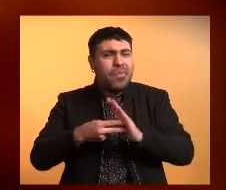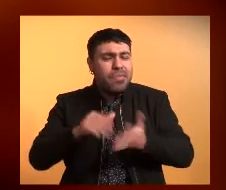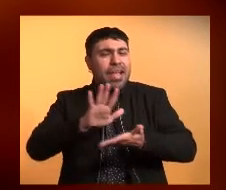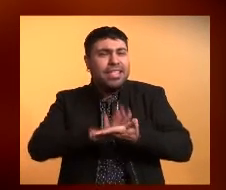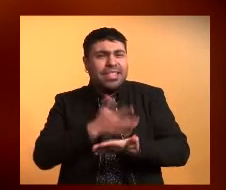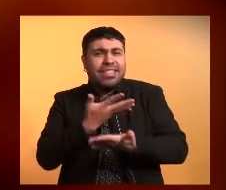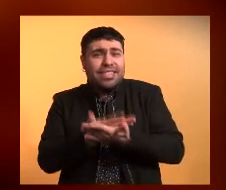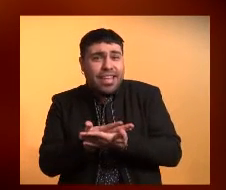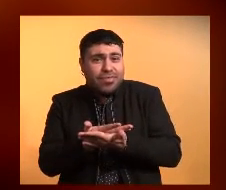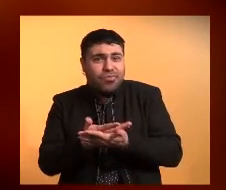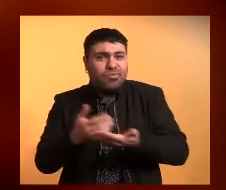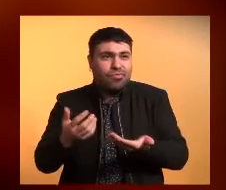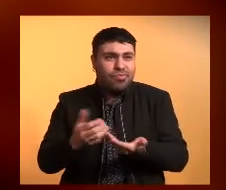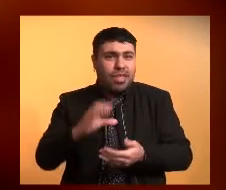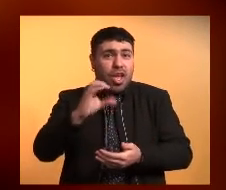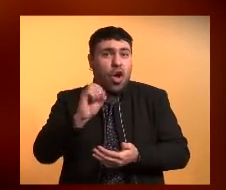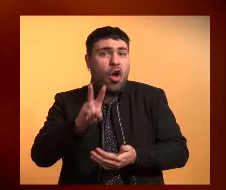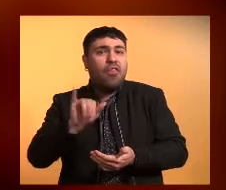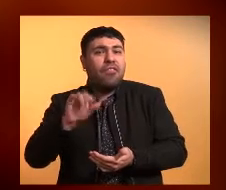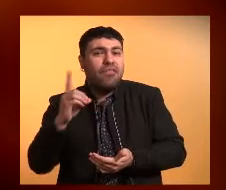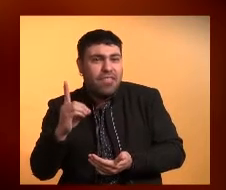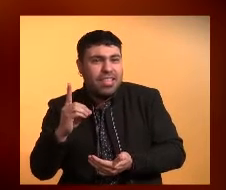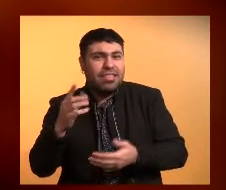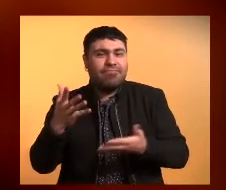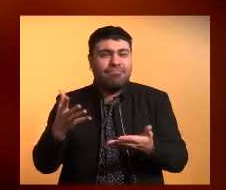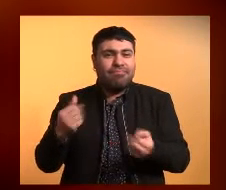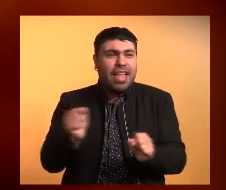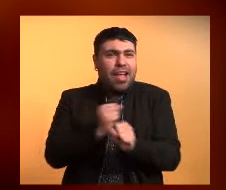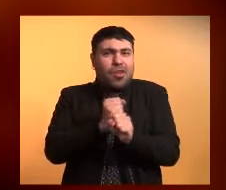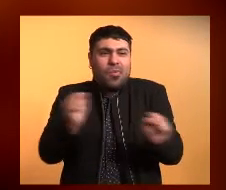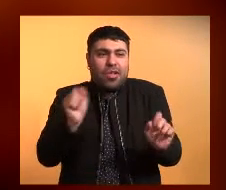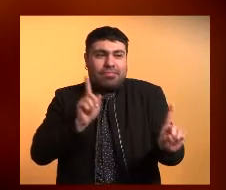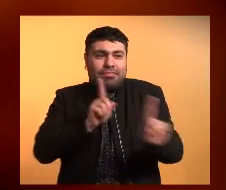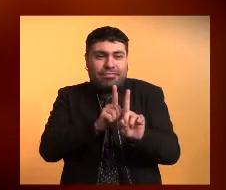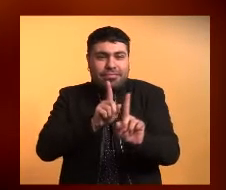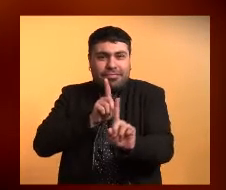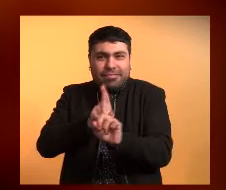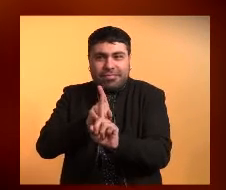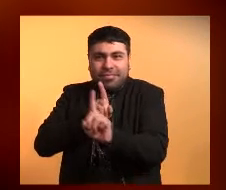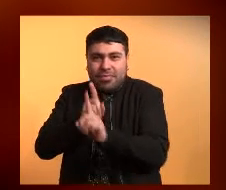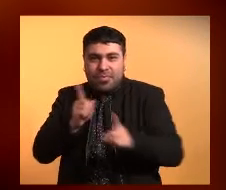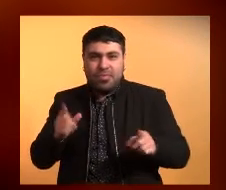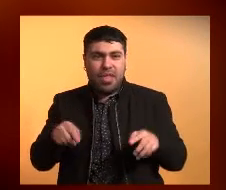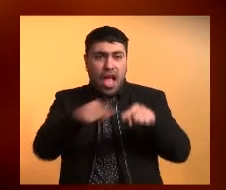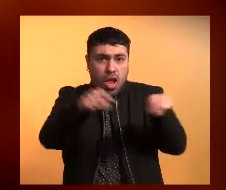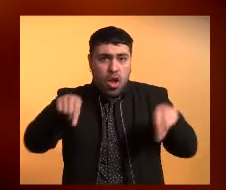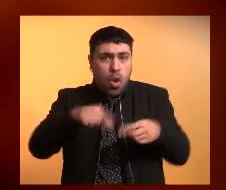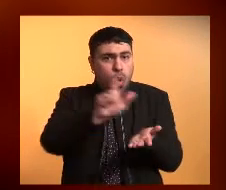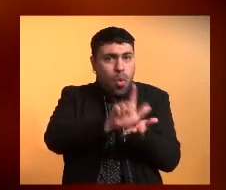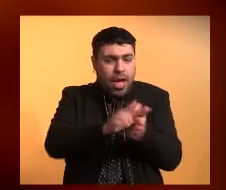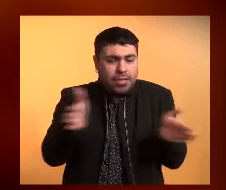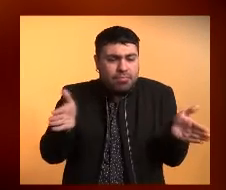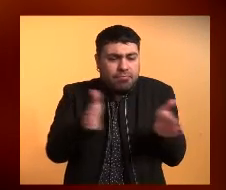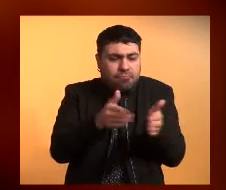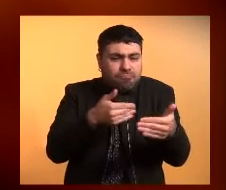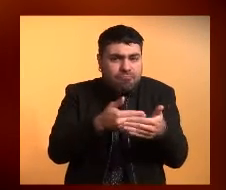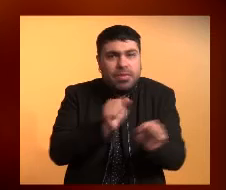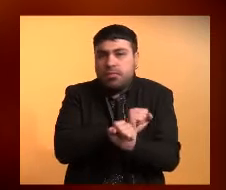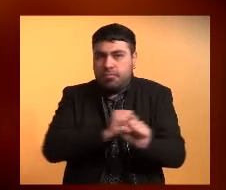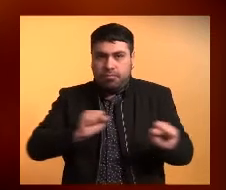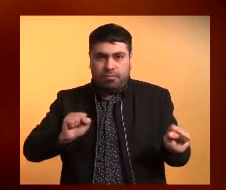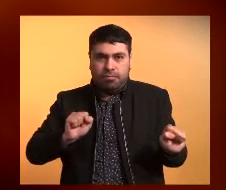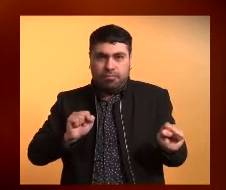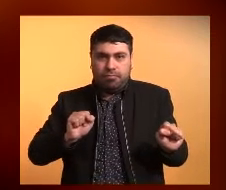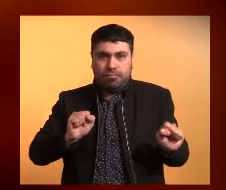de alguna manera encontrarnos en lugares físicos como los cafés, los bares o los restaurantes donde lo hacíamos